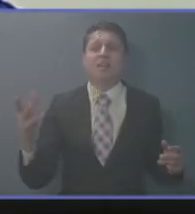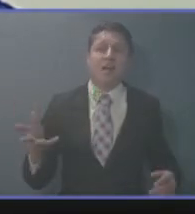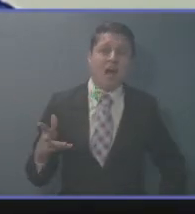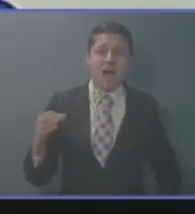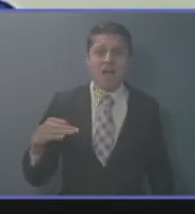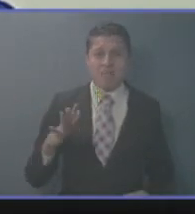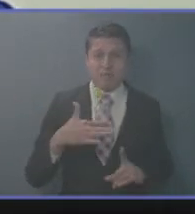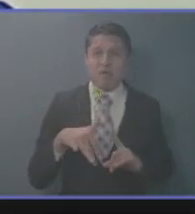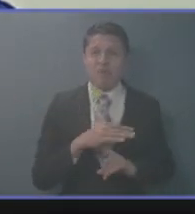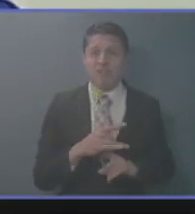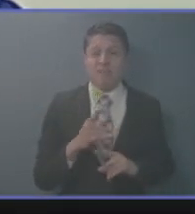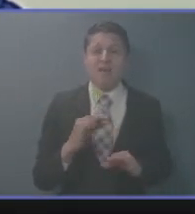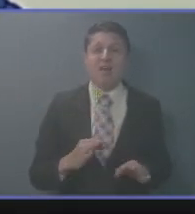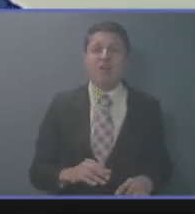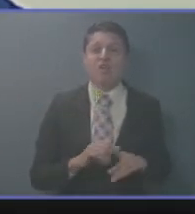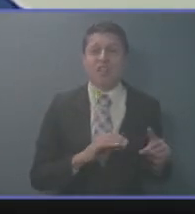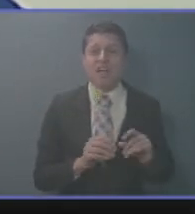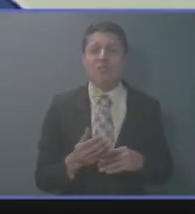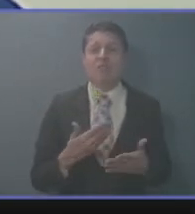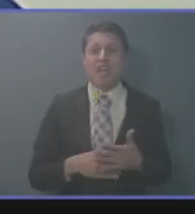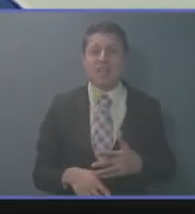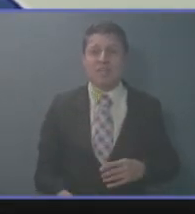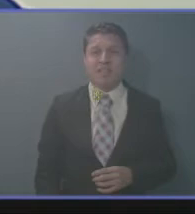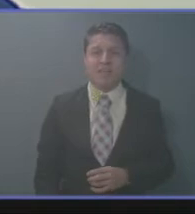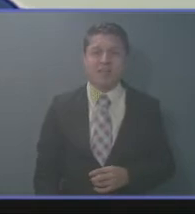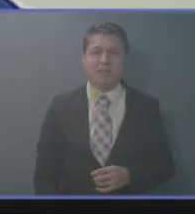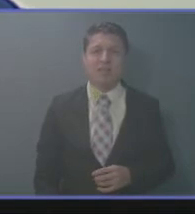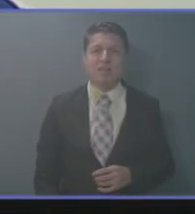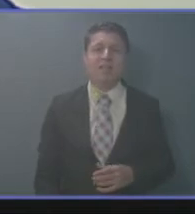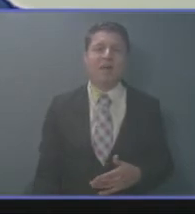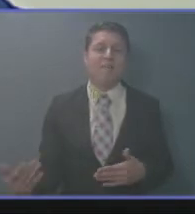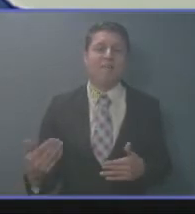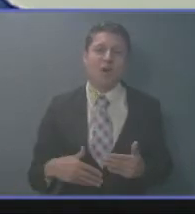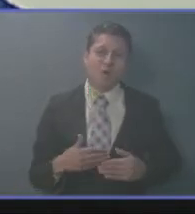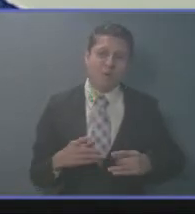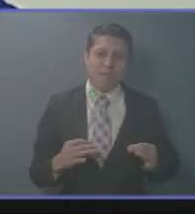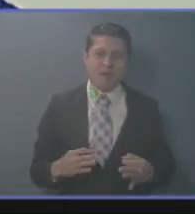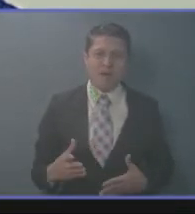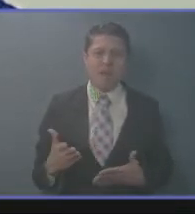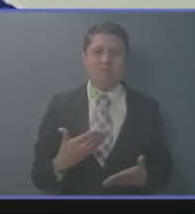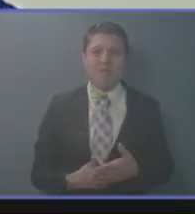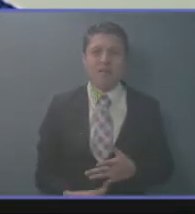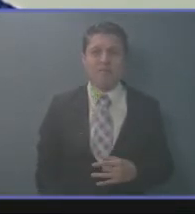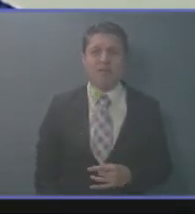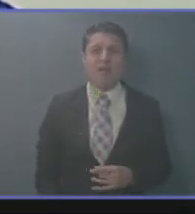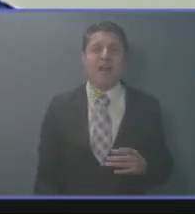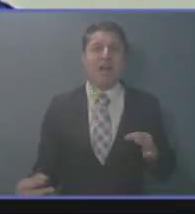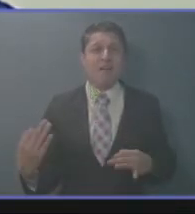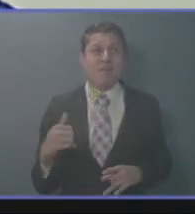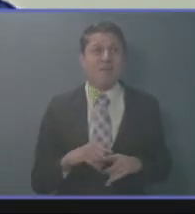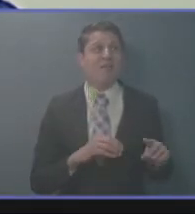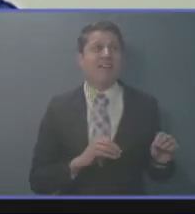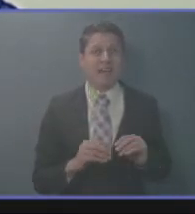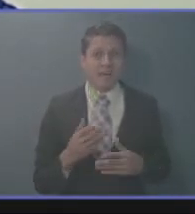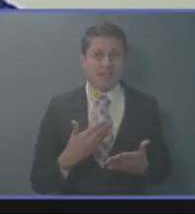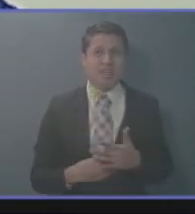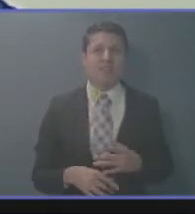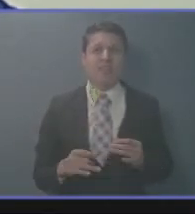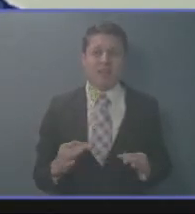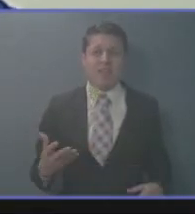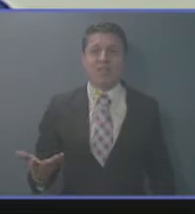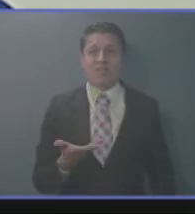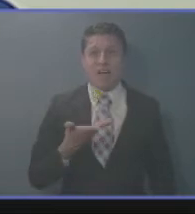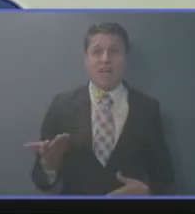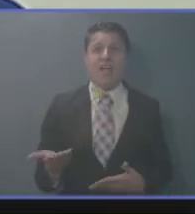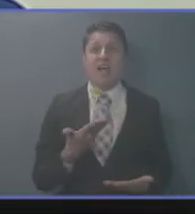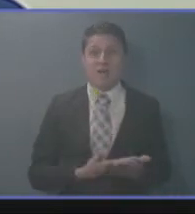en todo el territorio de la República, dentro del marco establecido de la Constitución a raíz de la pandemia por